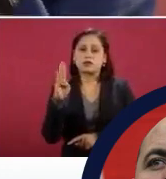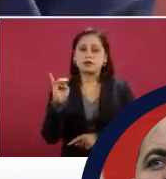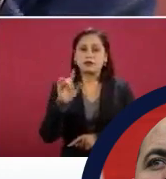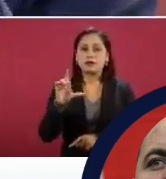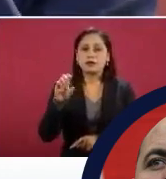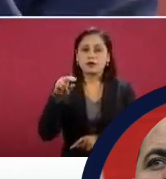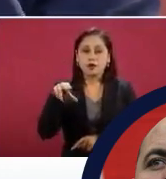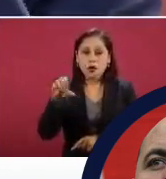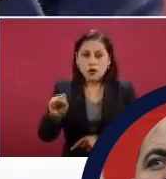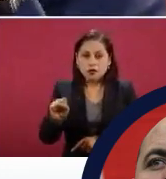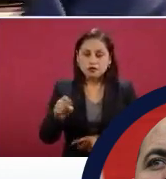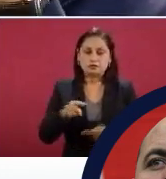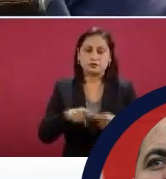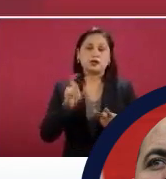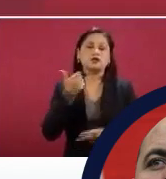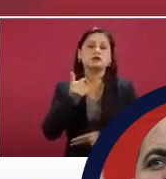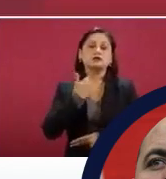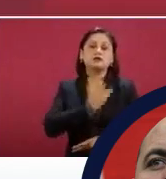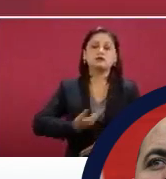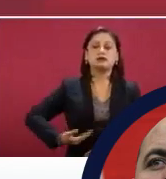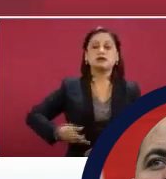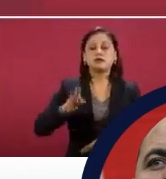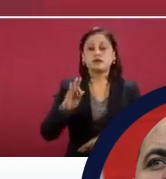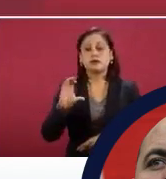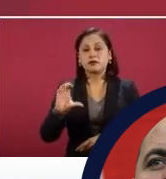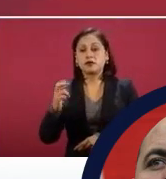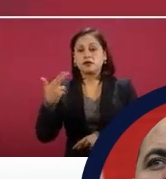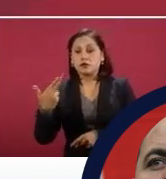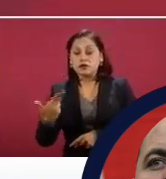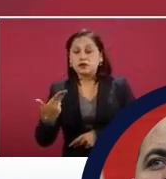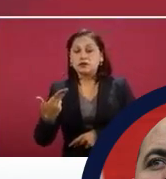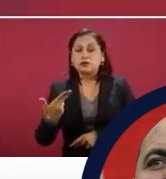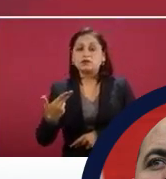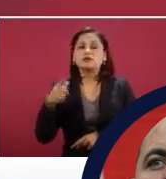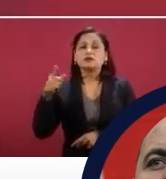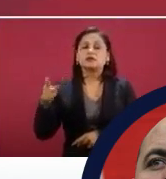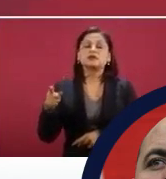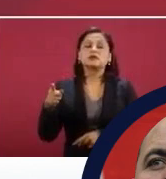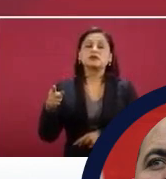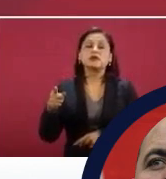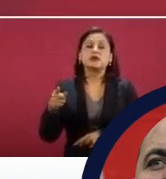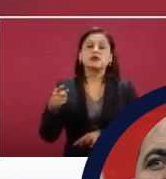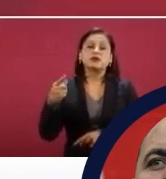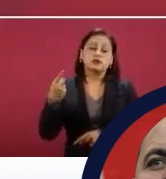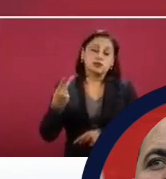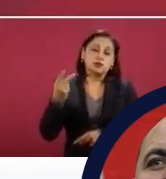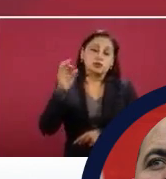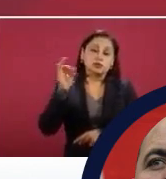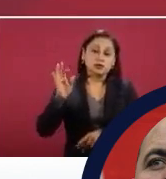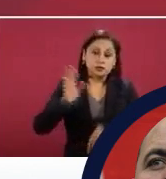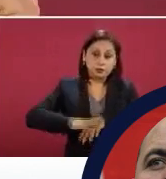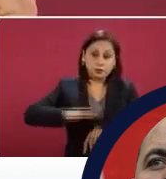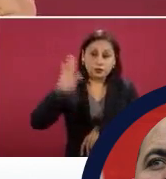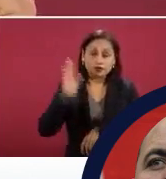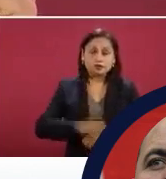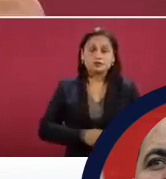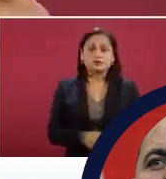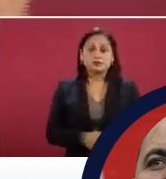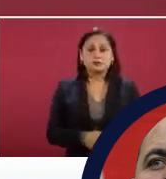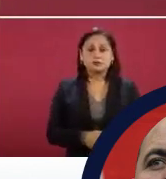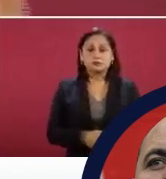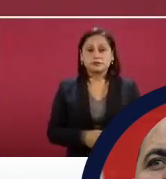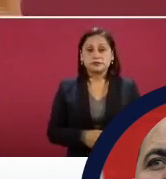exigiendo el derecho a la vida que más te barato del presidente no esto no es para pedirle nada al